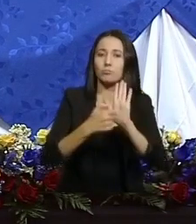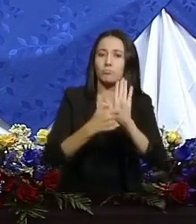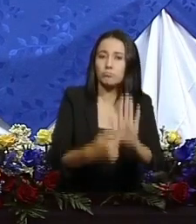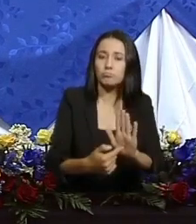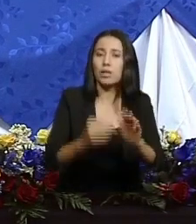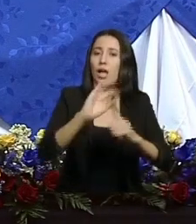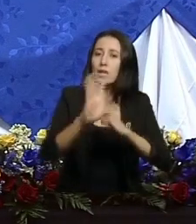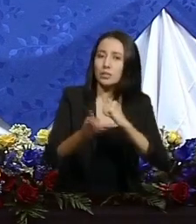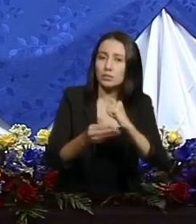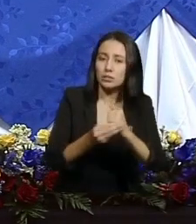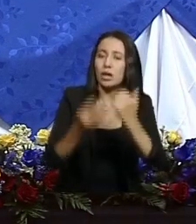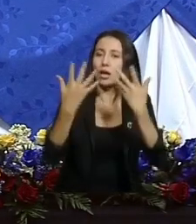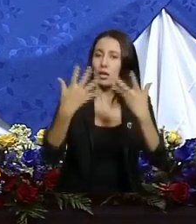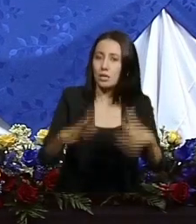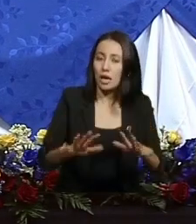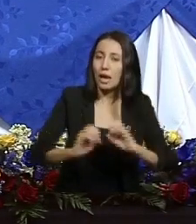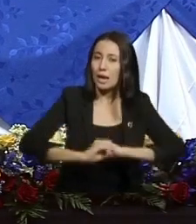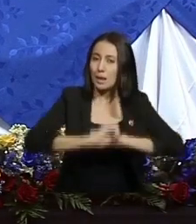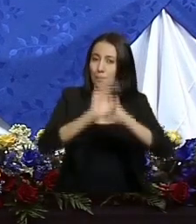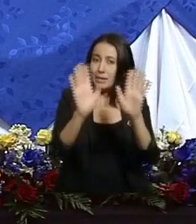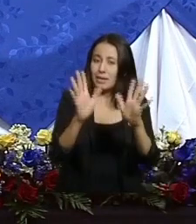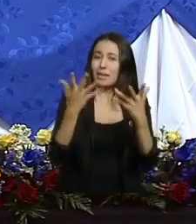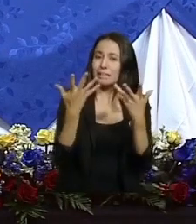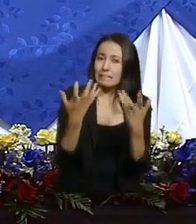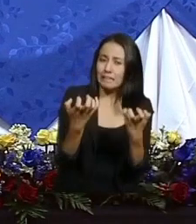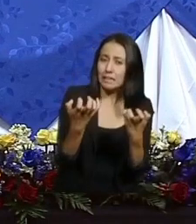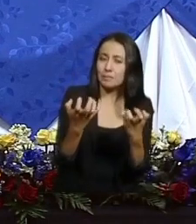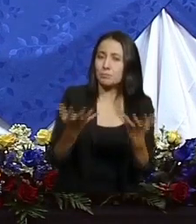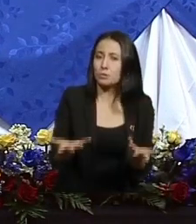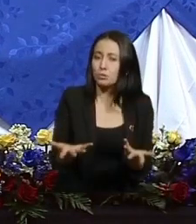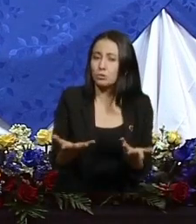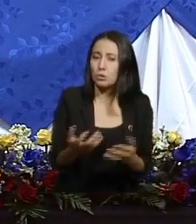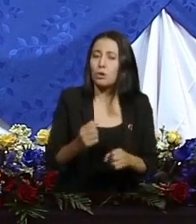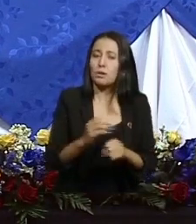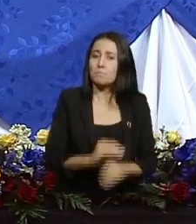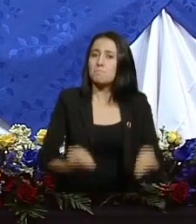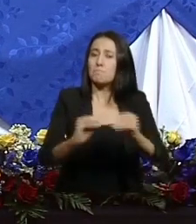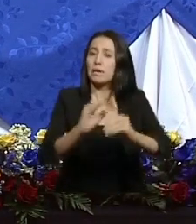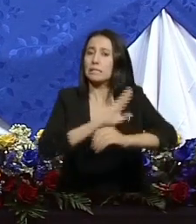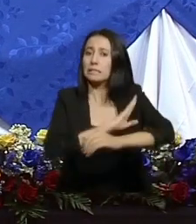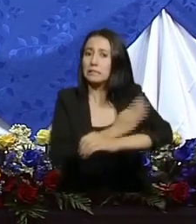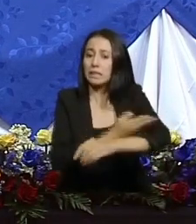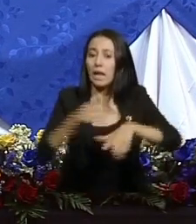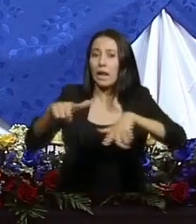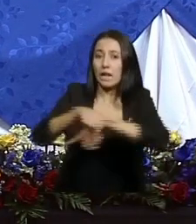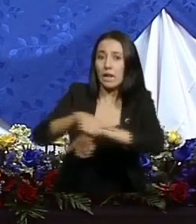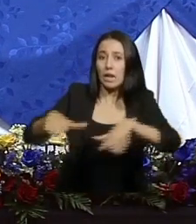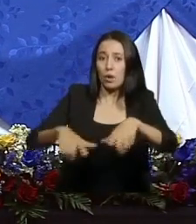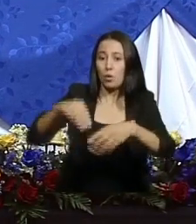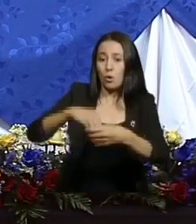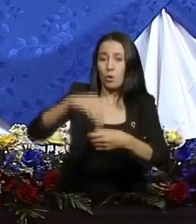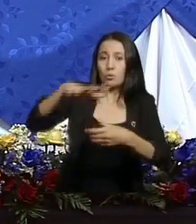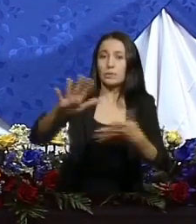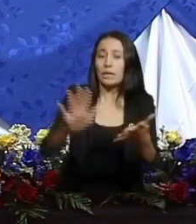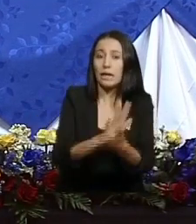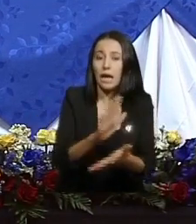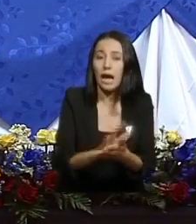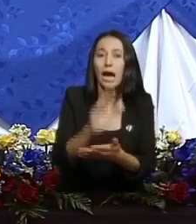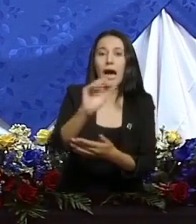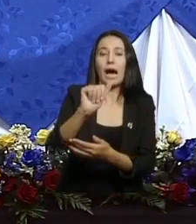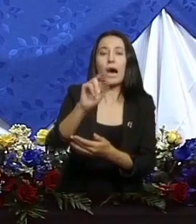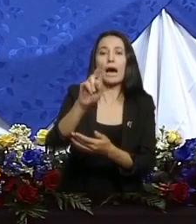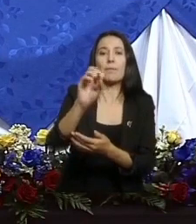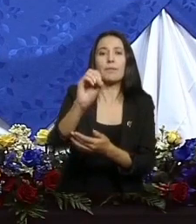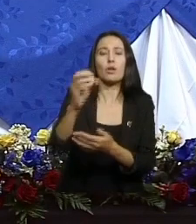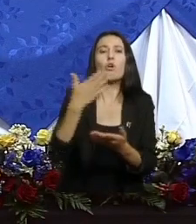suma lo que ya se dijo en la mañana, que queremos reforzar en el recinto electoral Escuela de Educación Básica Abdón Calderón, Palma